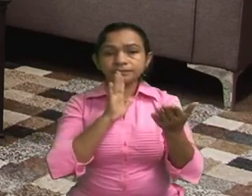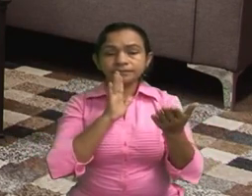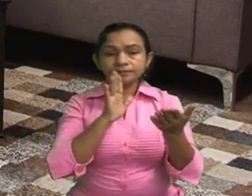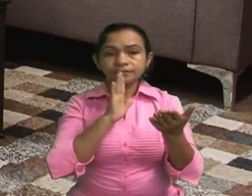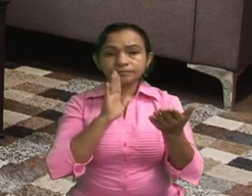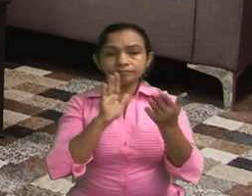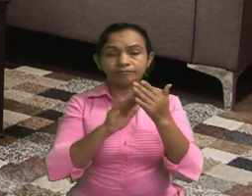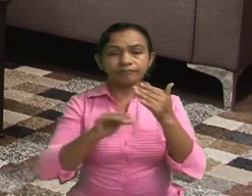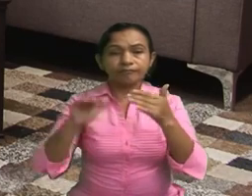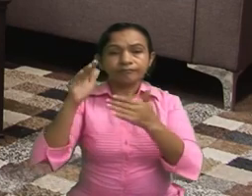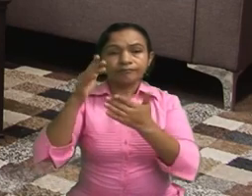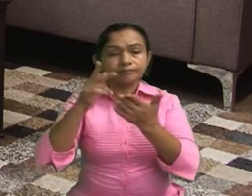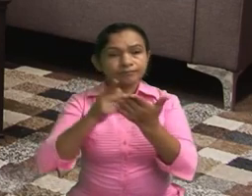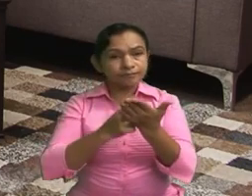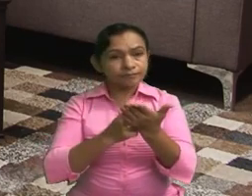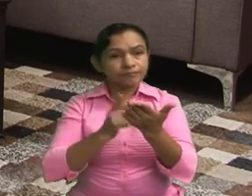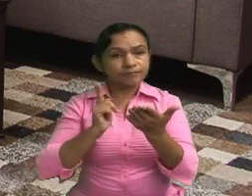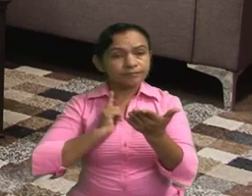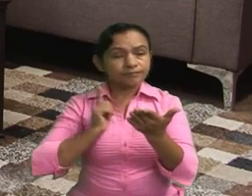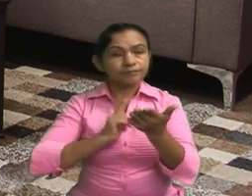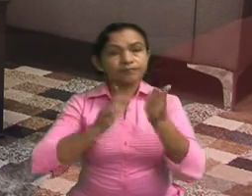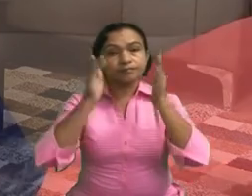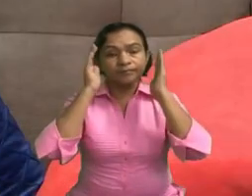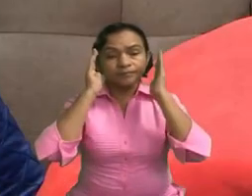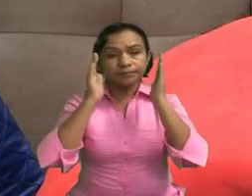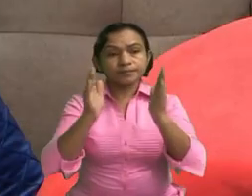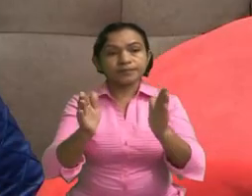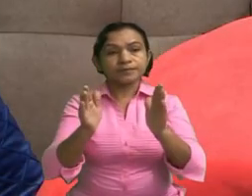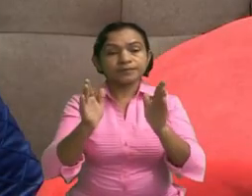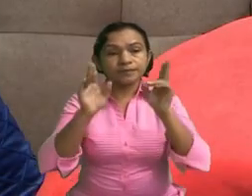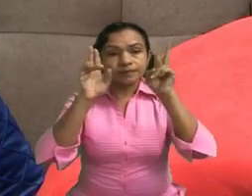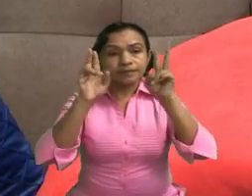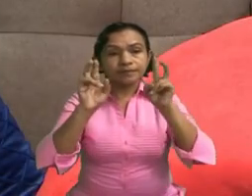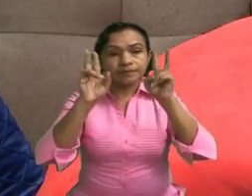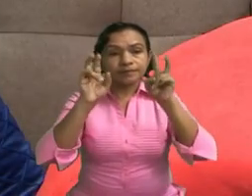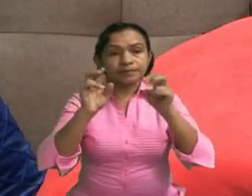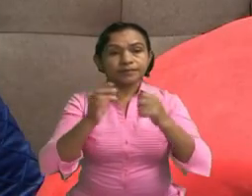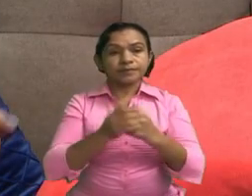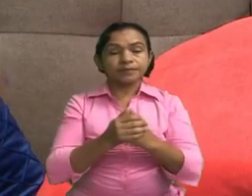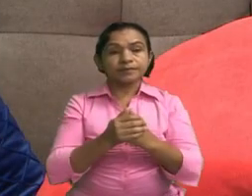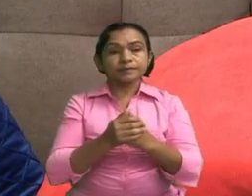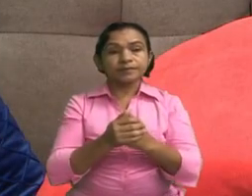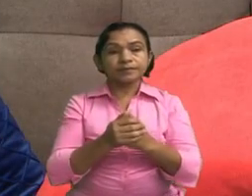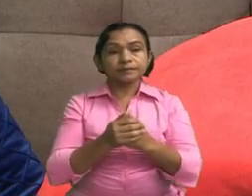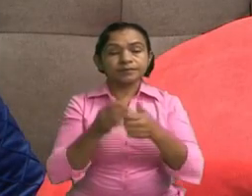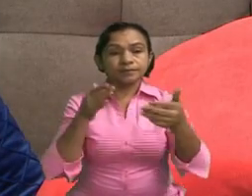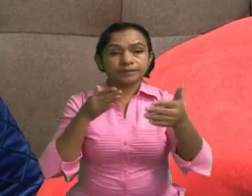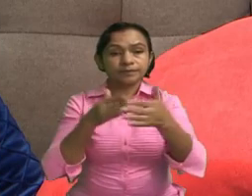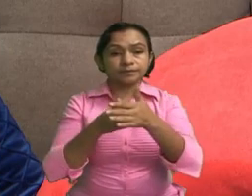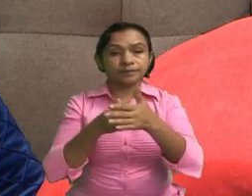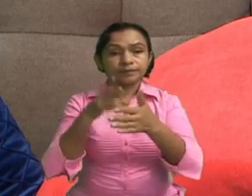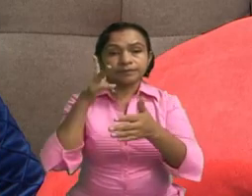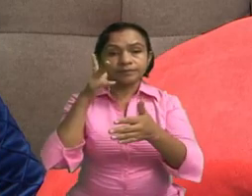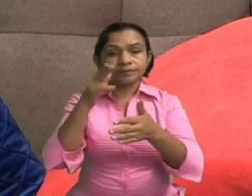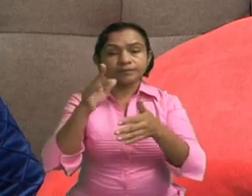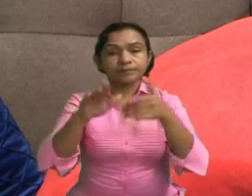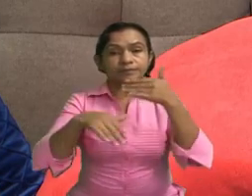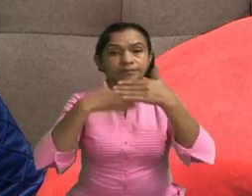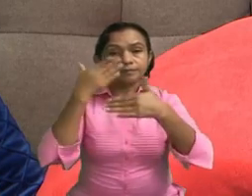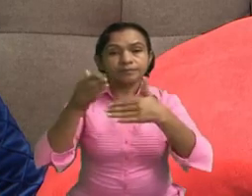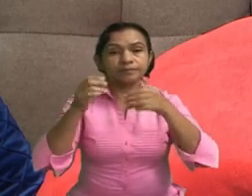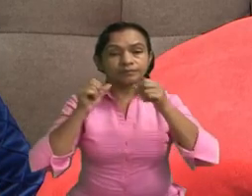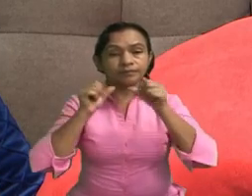entiendo que hay un proyecto enfocado en este tema, en hacerle frente, pero vamos a hacer un corte y cuando